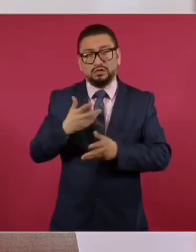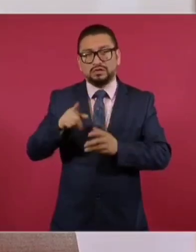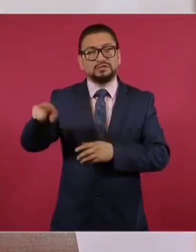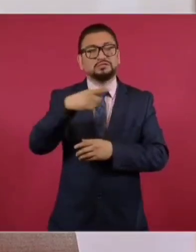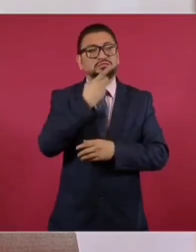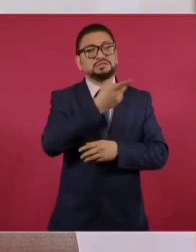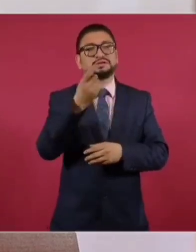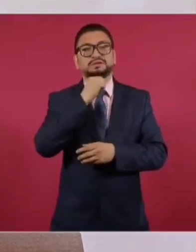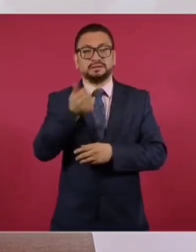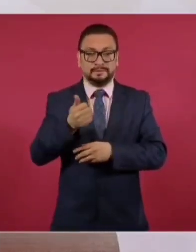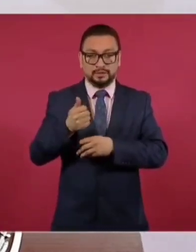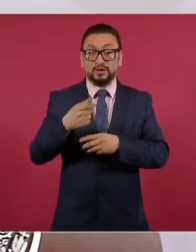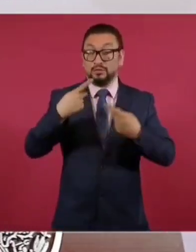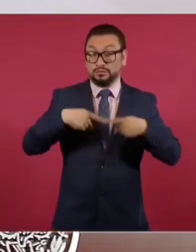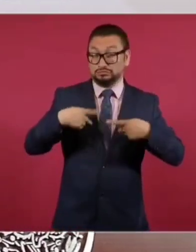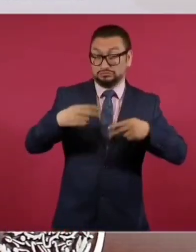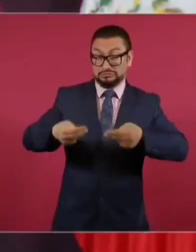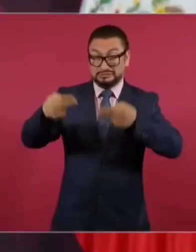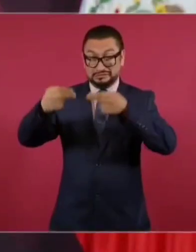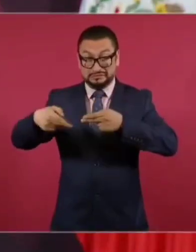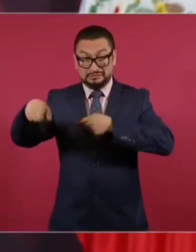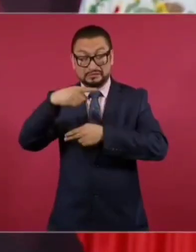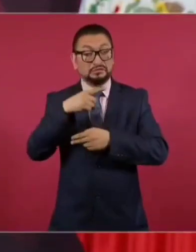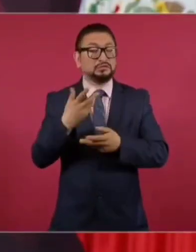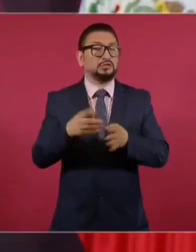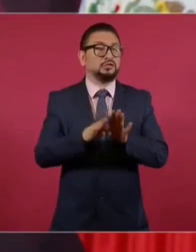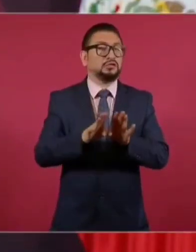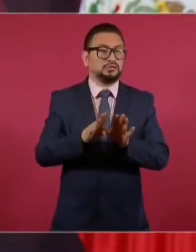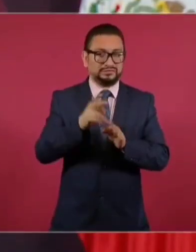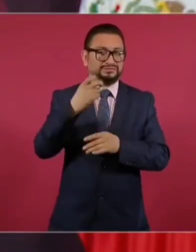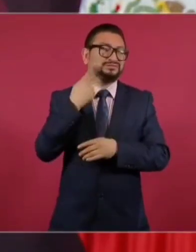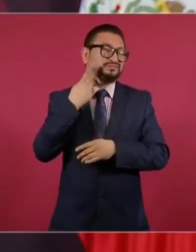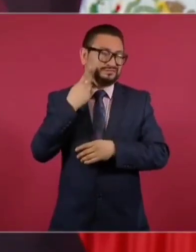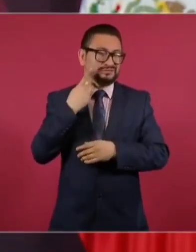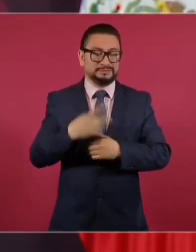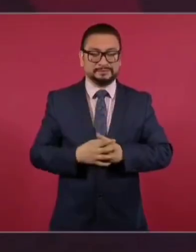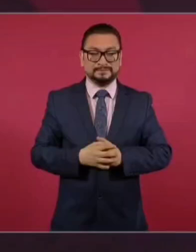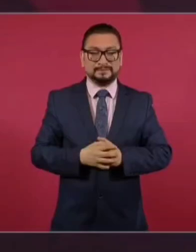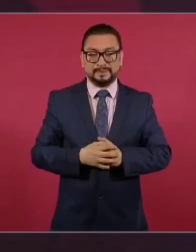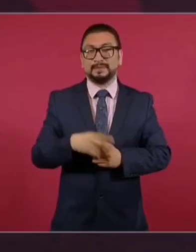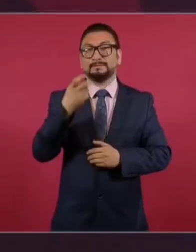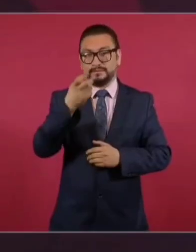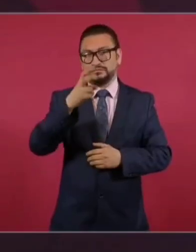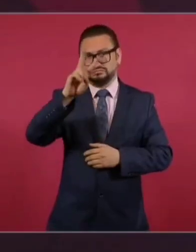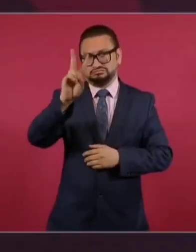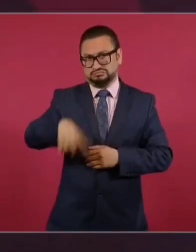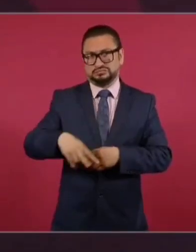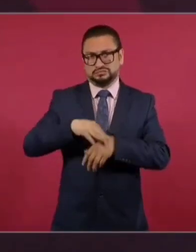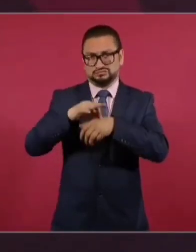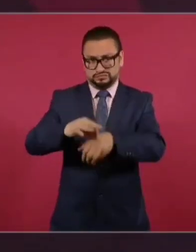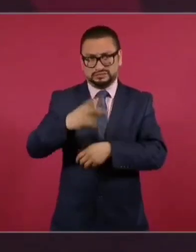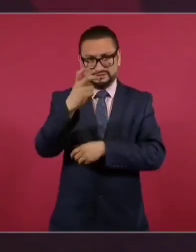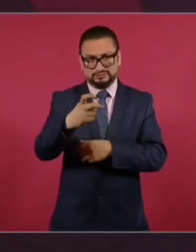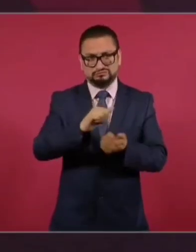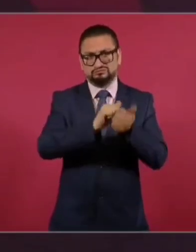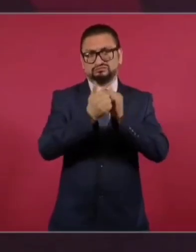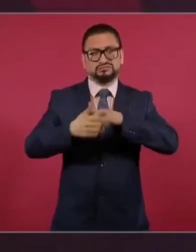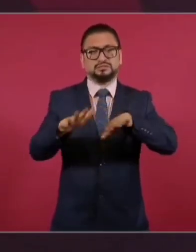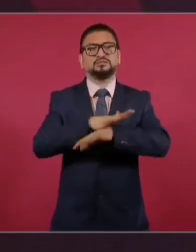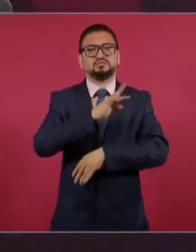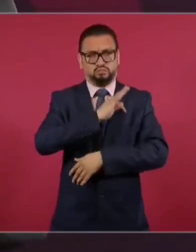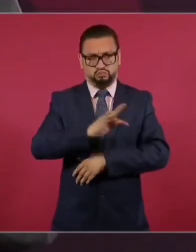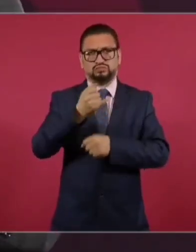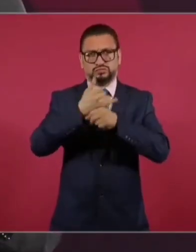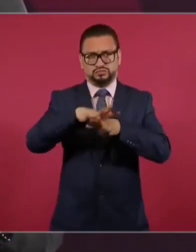y mucho menos los que lucran con esa política. Pero esa es la realidad. Le puedo